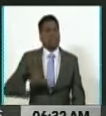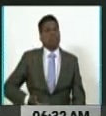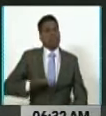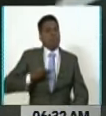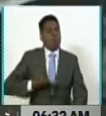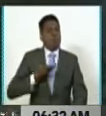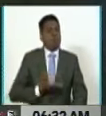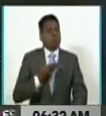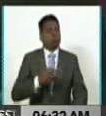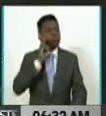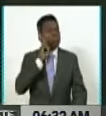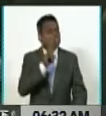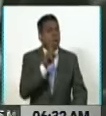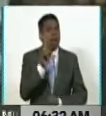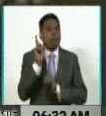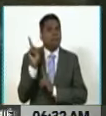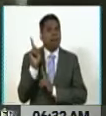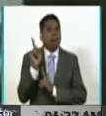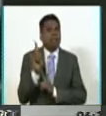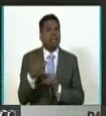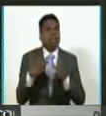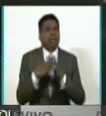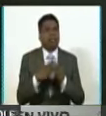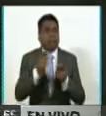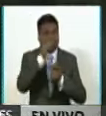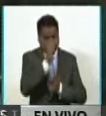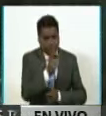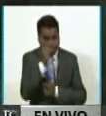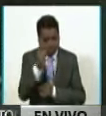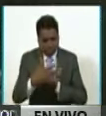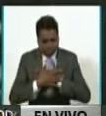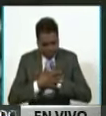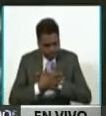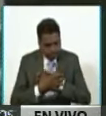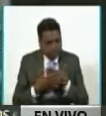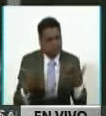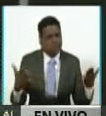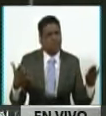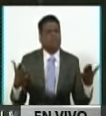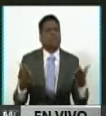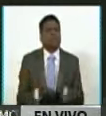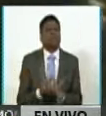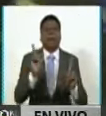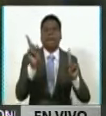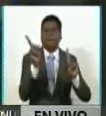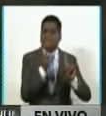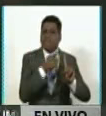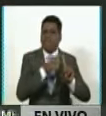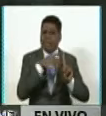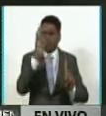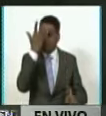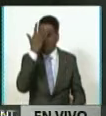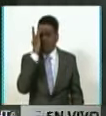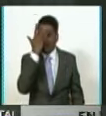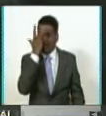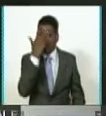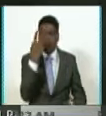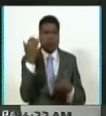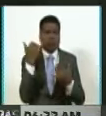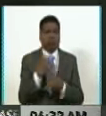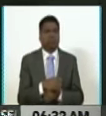las autoridades del Poder Ejecutivo, rindiendo todos los honores correspondientes en este día, primero de febrero, donde se conmemoran, se